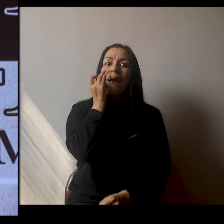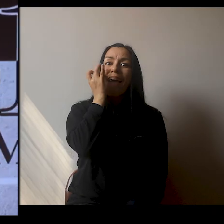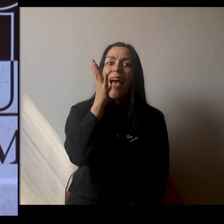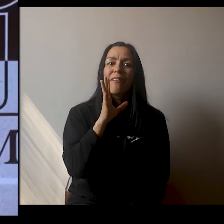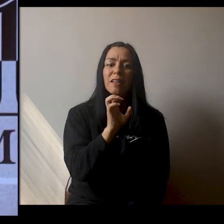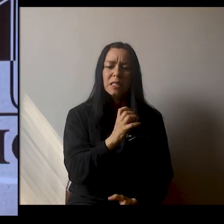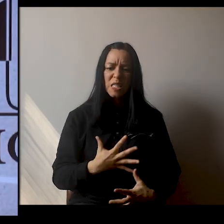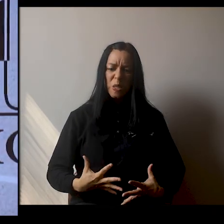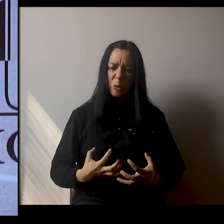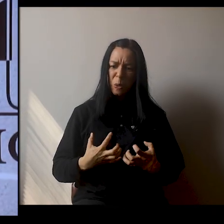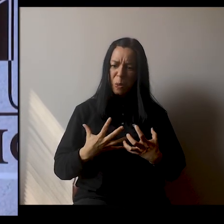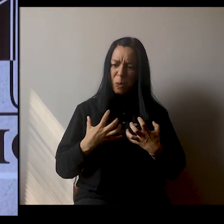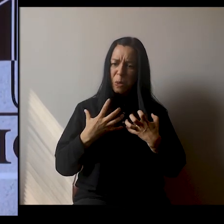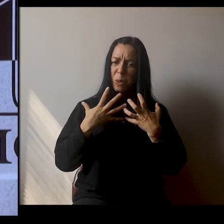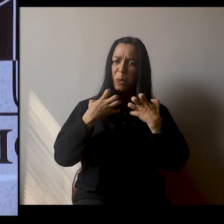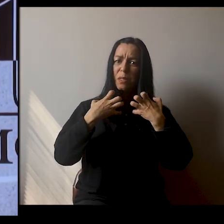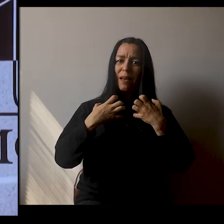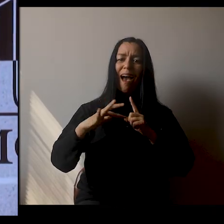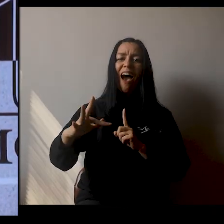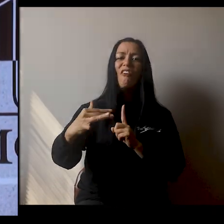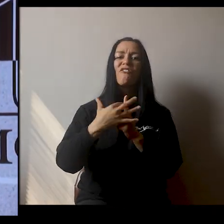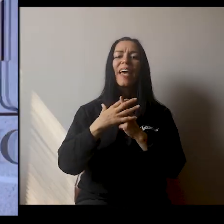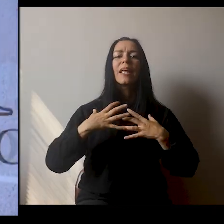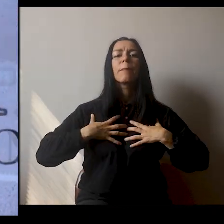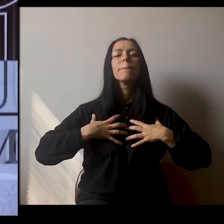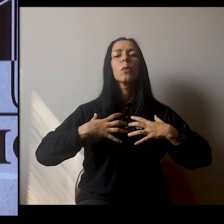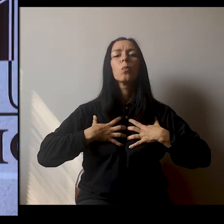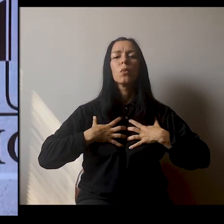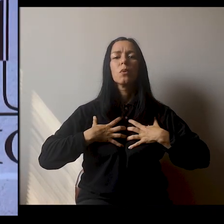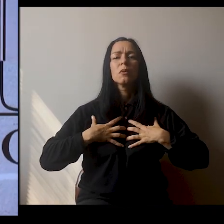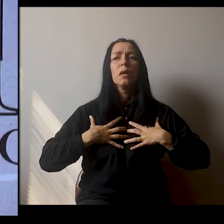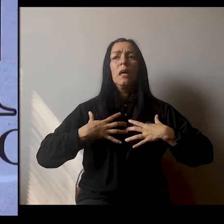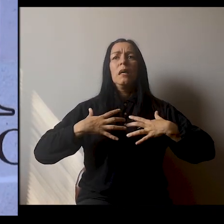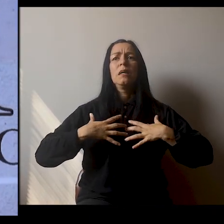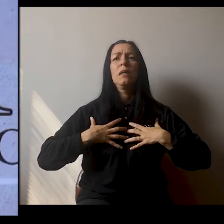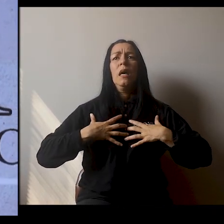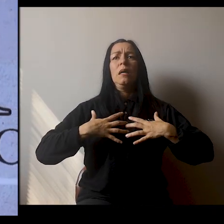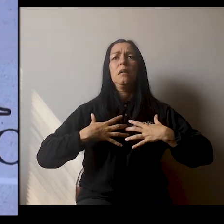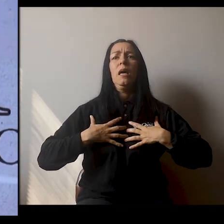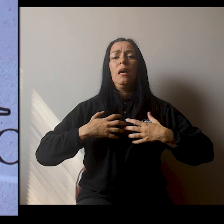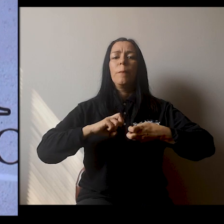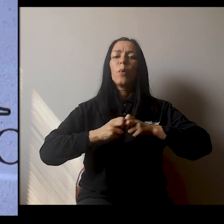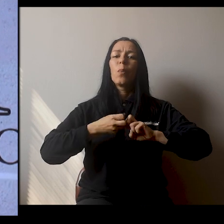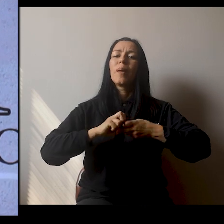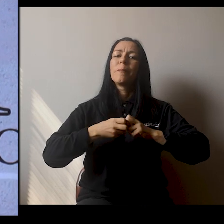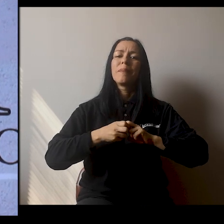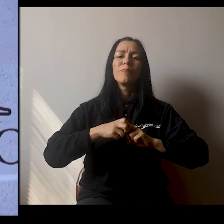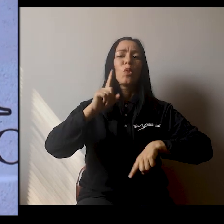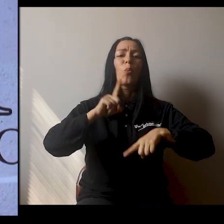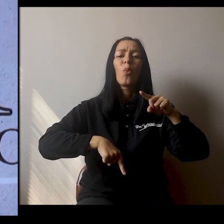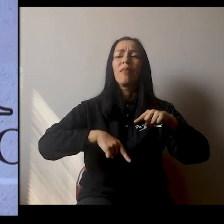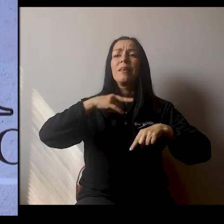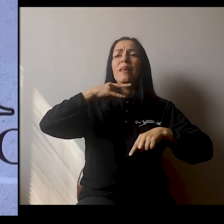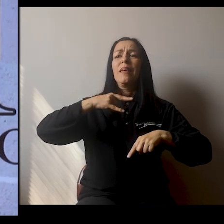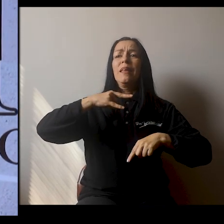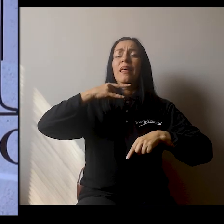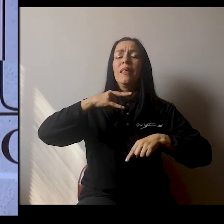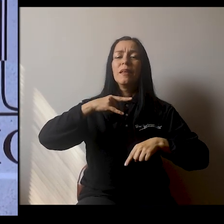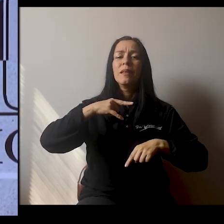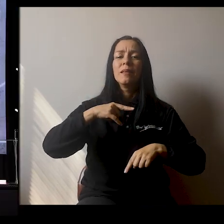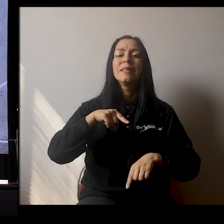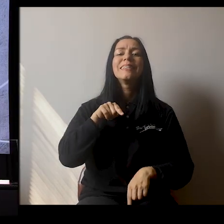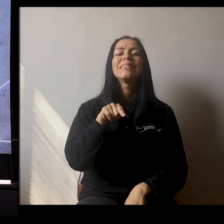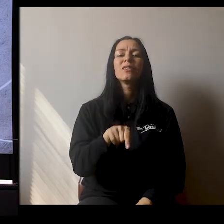más graves, la infección puede causar neumonía o dificultades